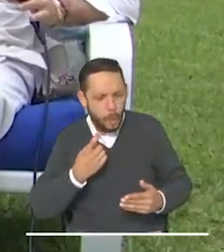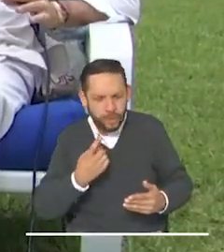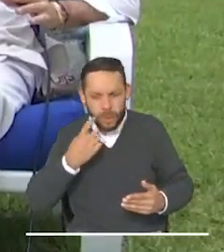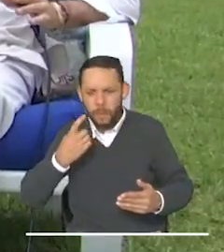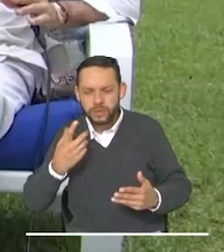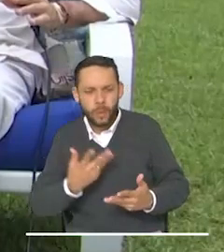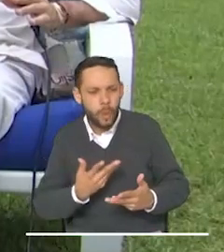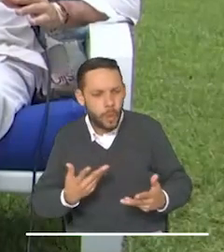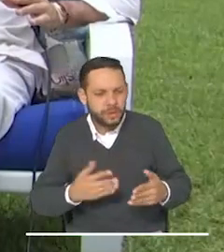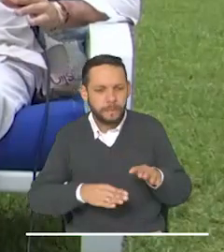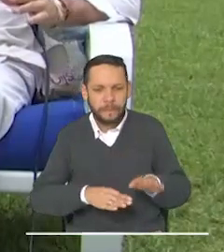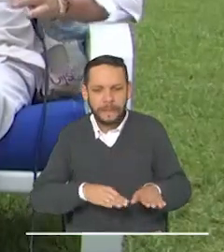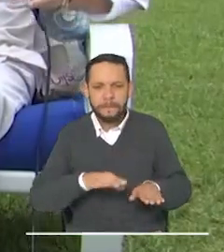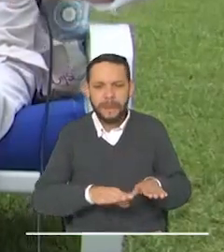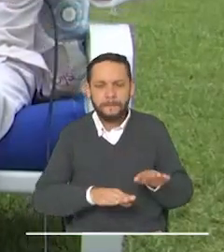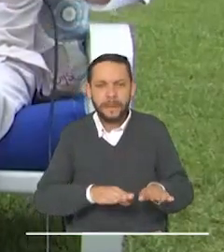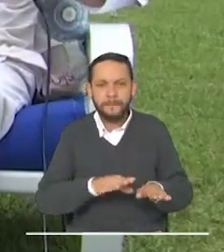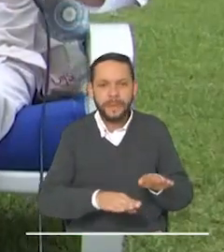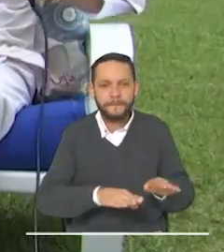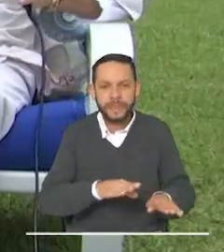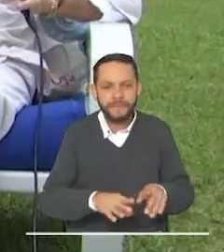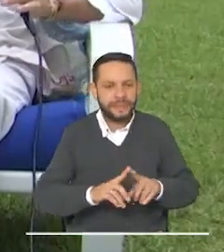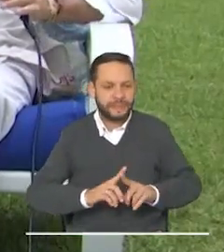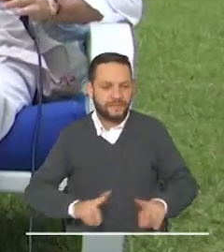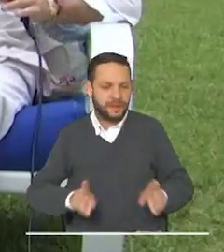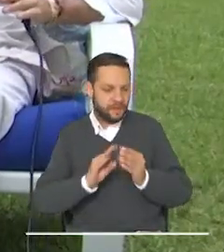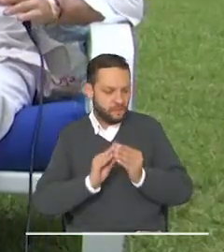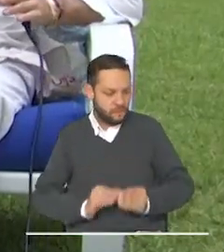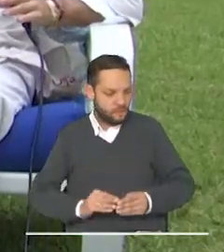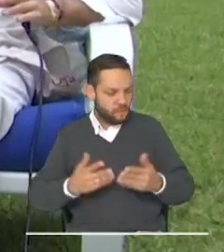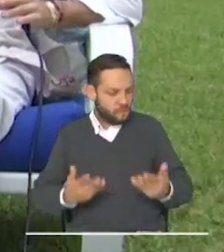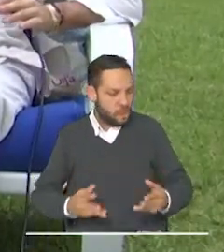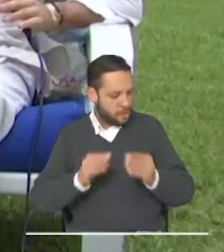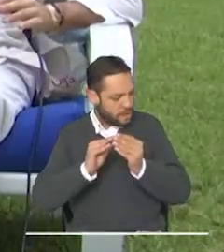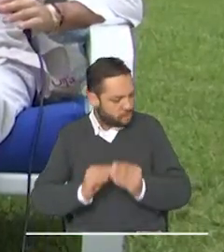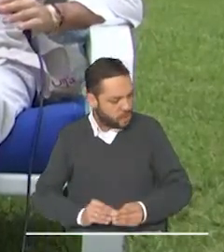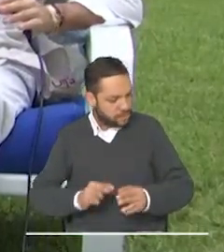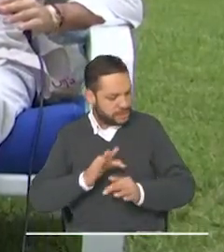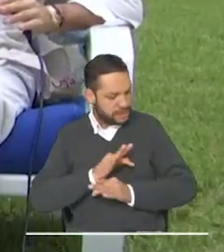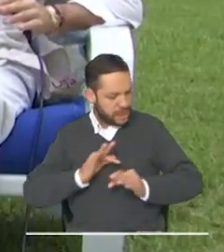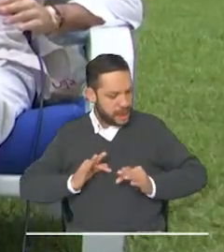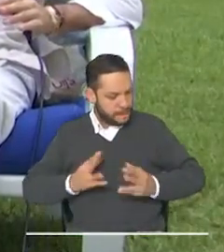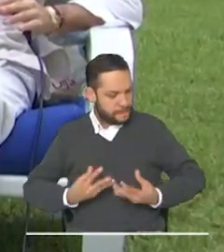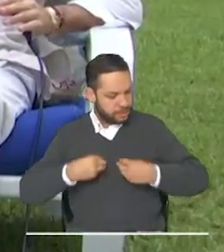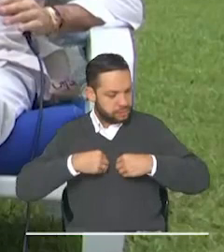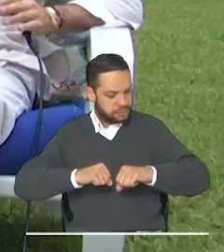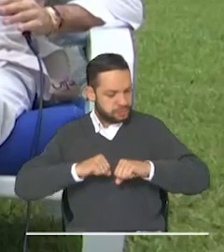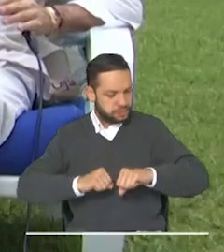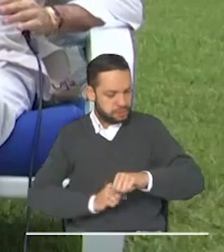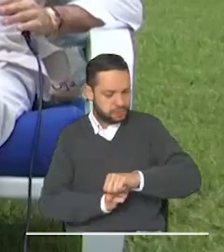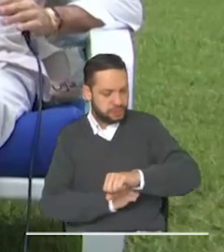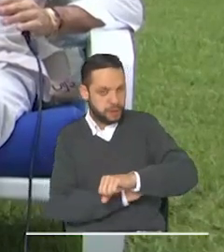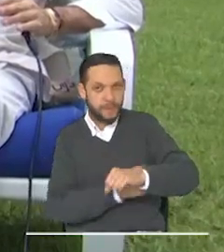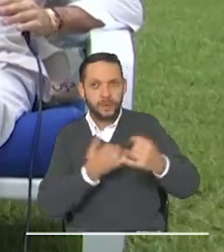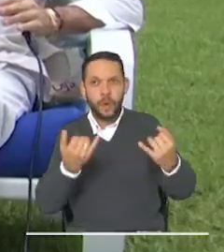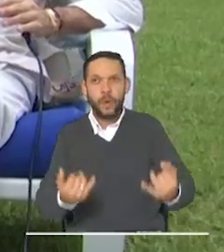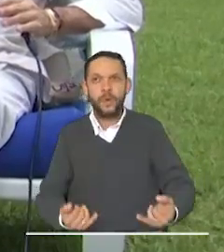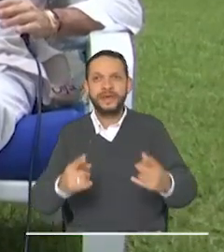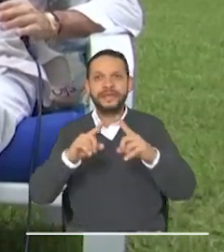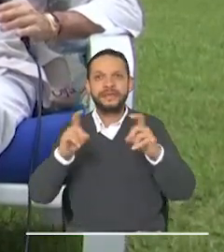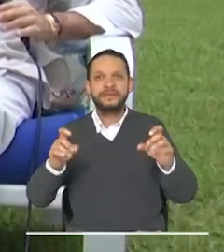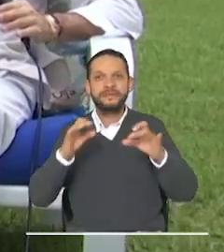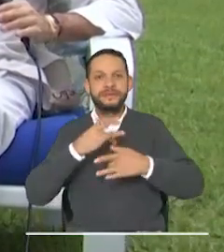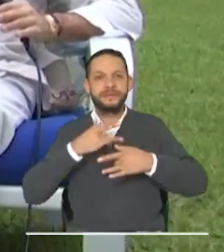todos estos caminos que nos hablan diferentes puertas terapéuticas y hoy vamos a hablar de Salud Mental